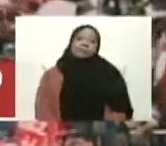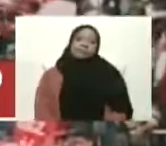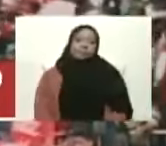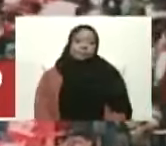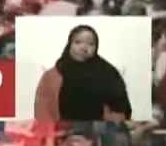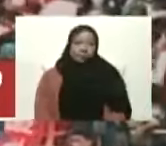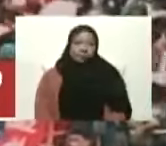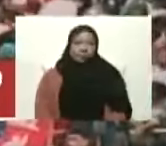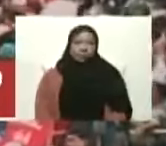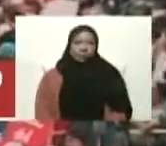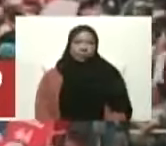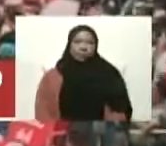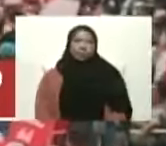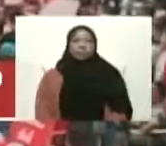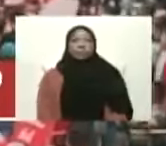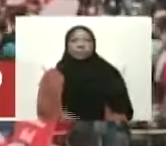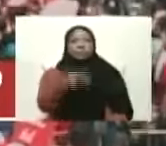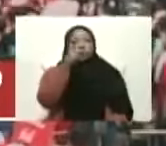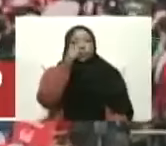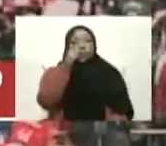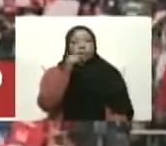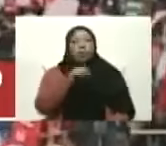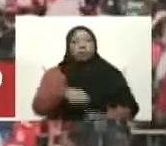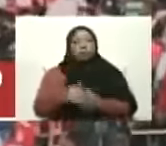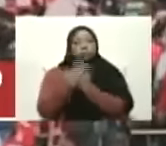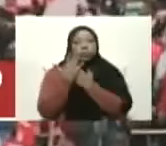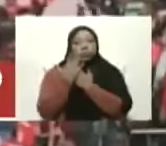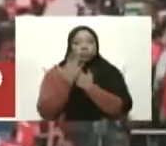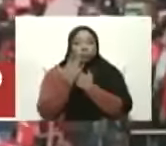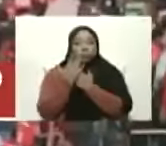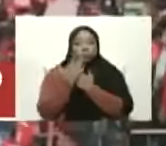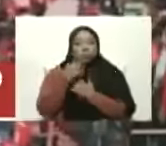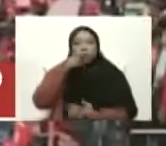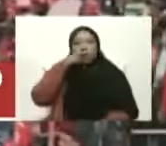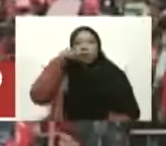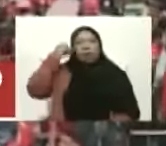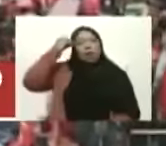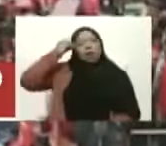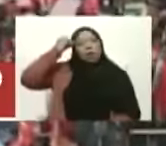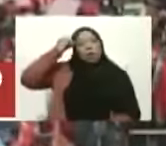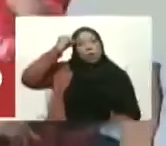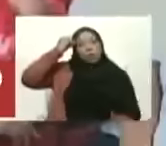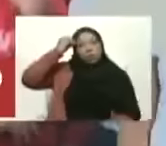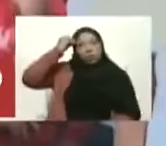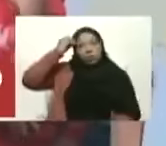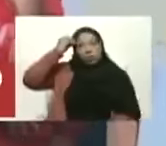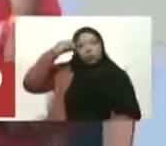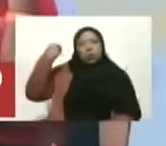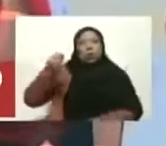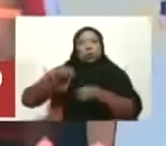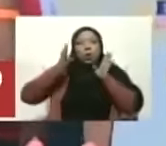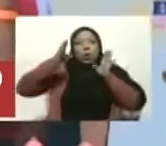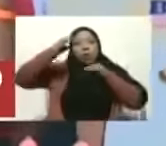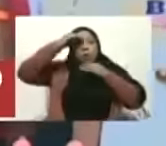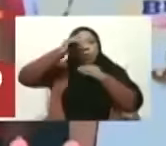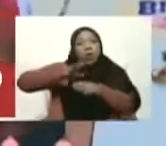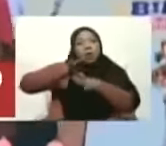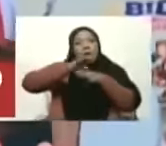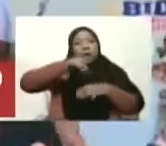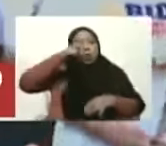gasta intensas madrugadas pensando cómo atender y cuidar a su